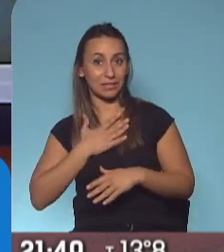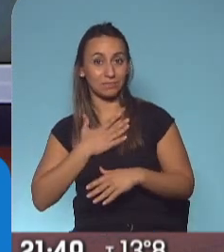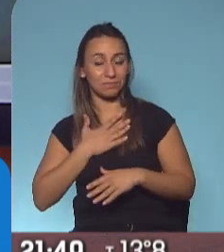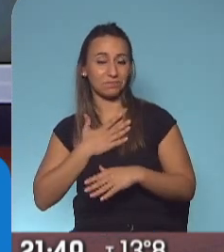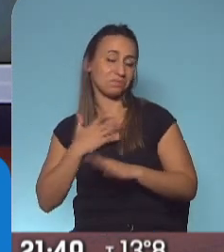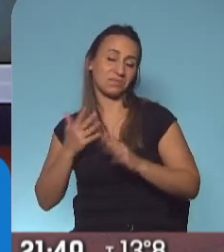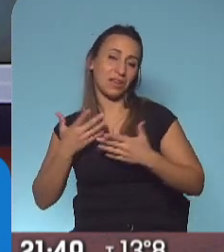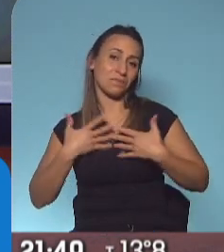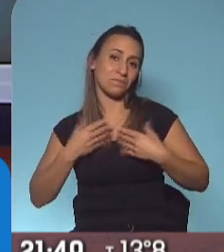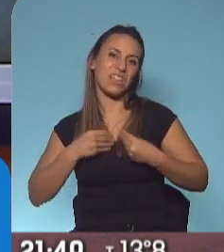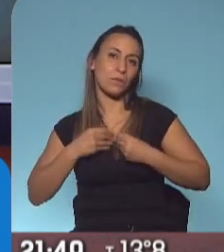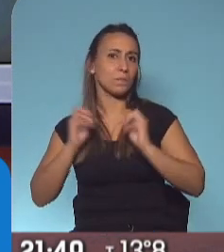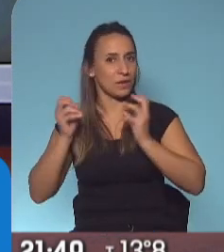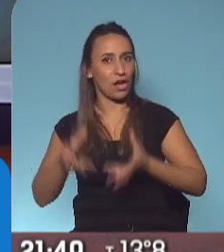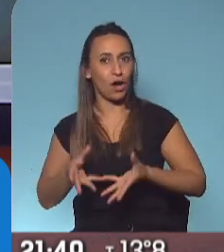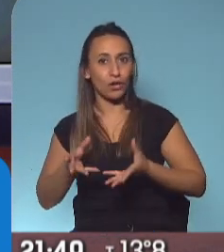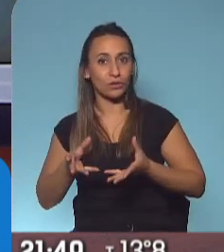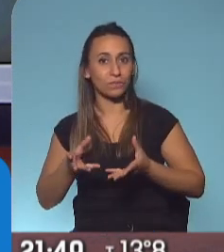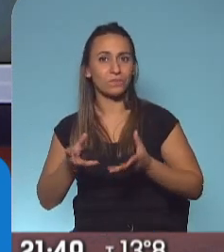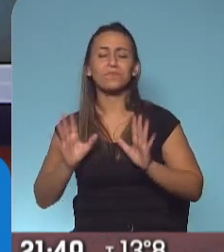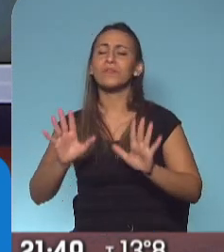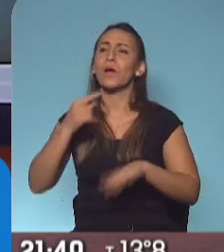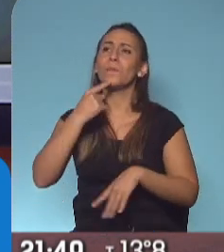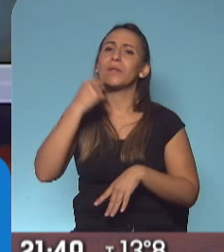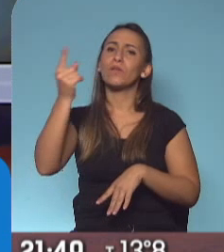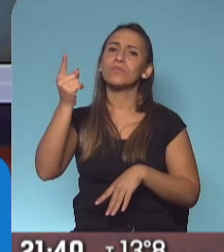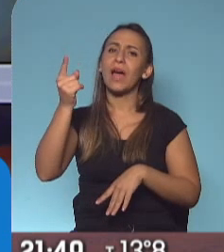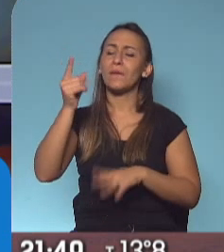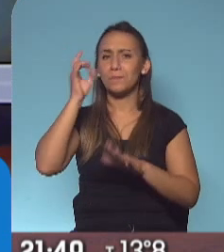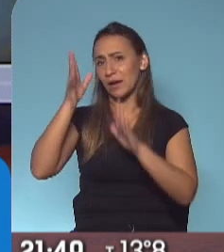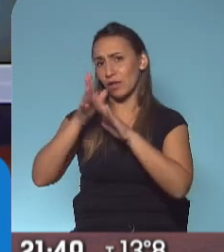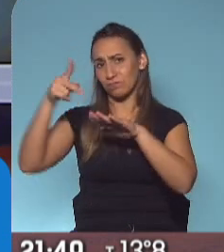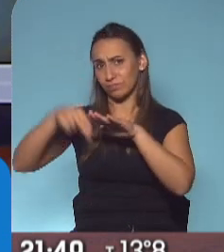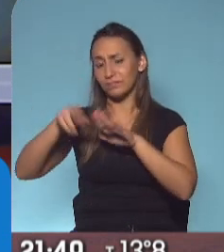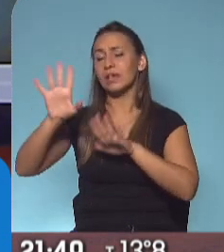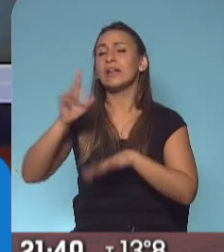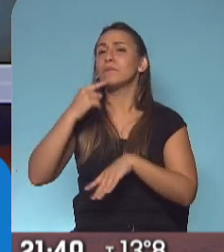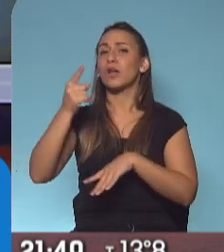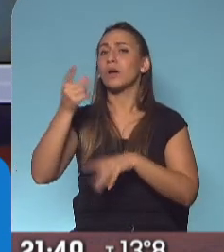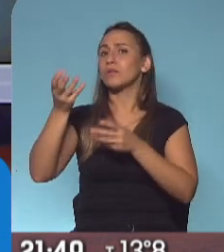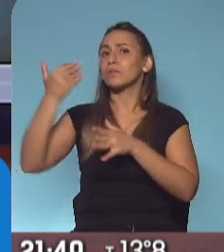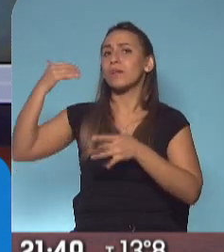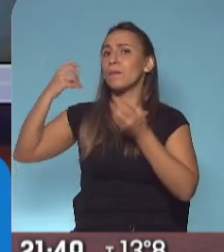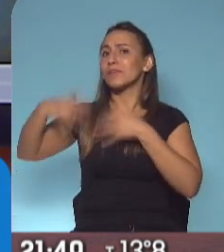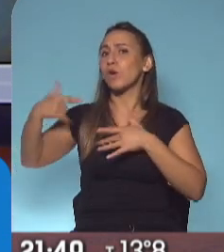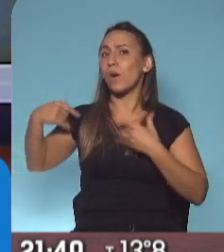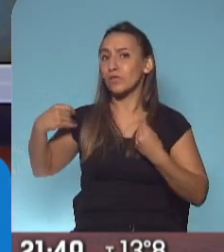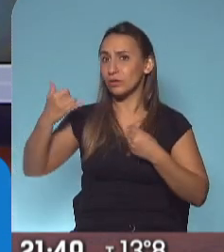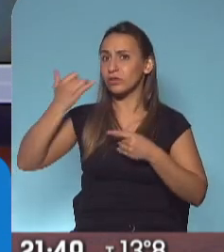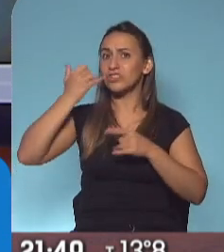ya estoy mucho mejor. Ya, Horacio, ¿cuándo empezó esto? ¿Luego de declarada la pandemia?